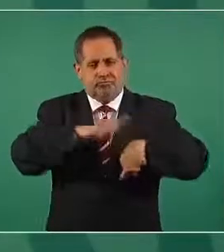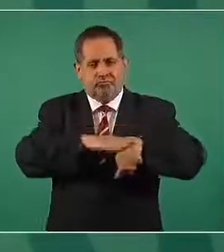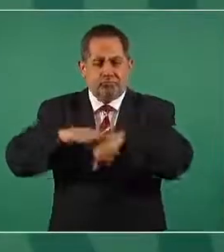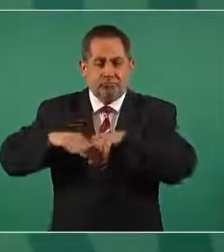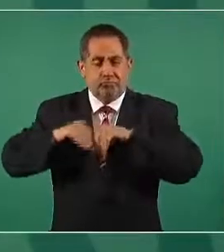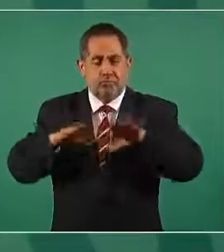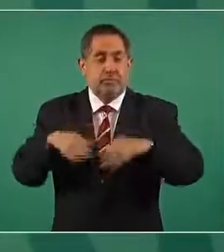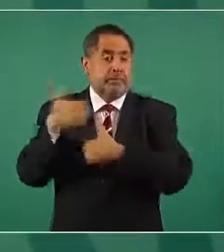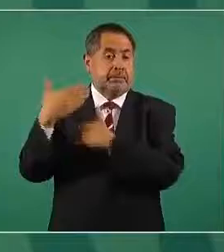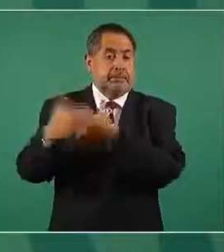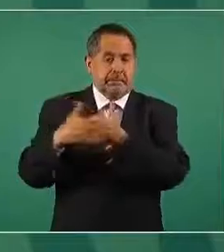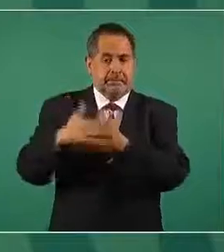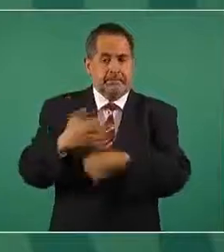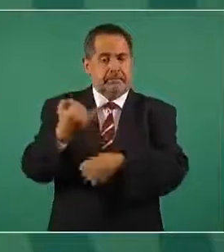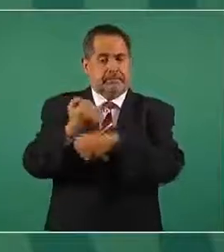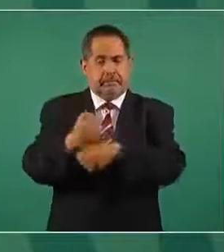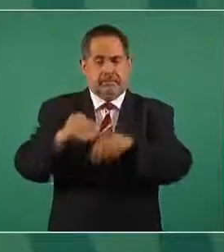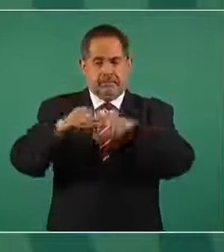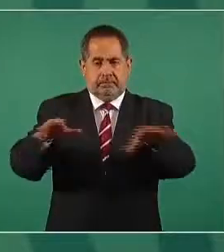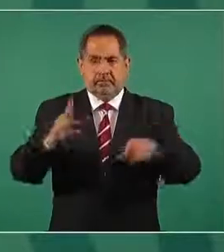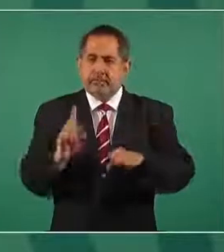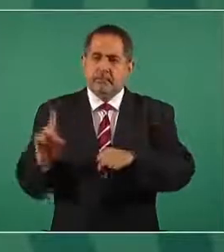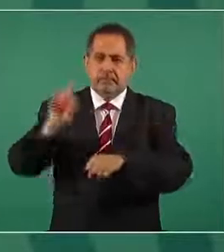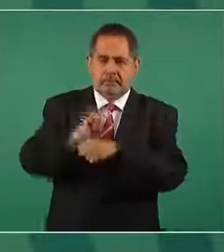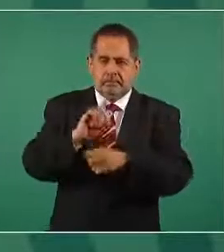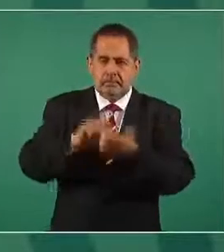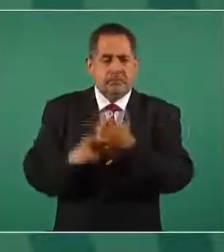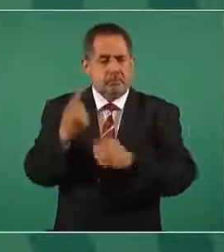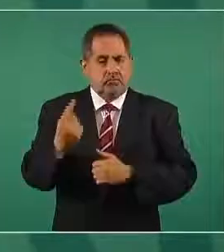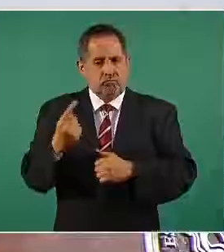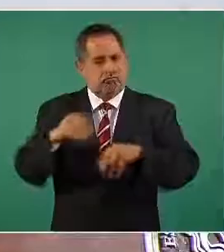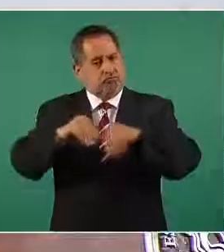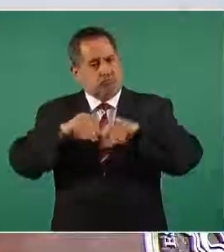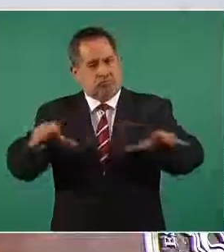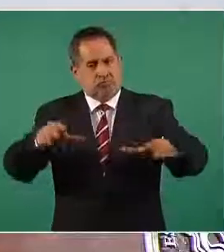como viene el informe el día primero,